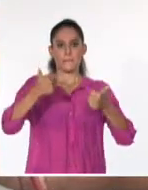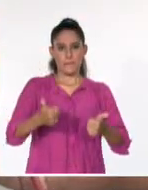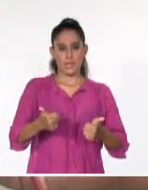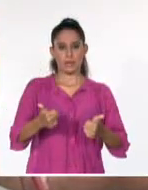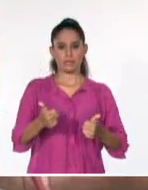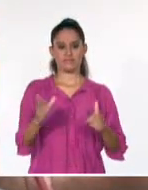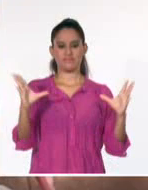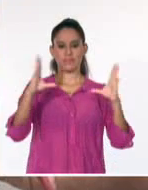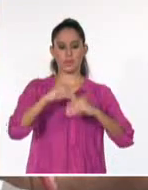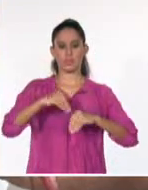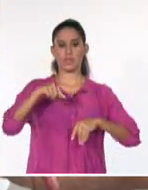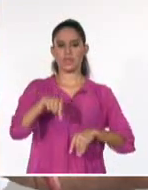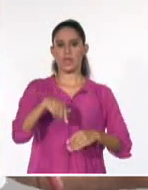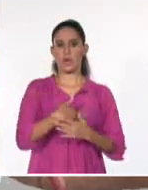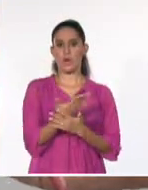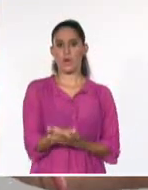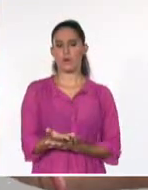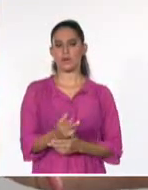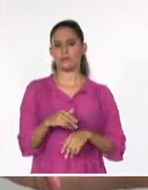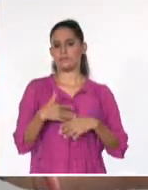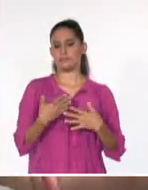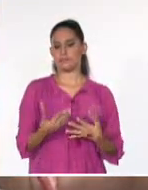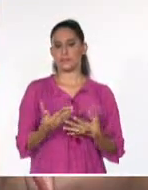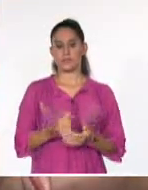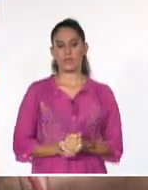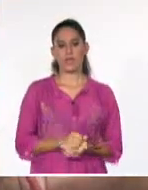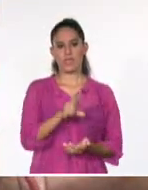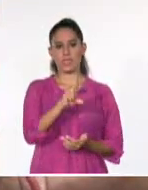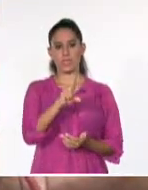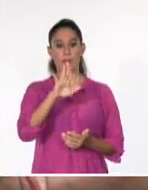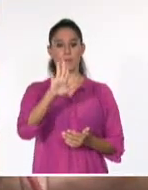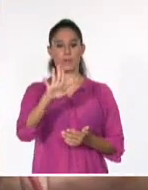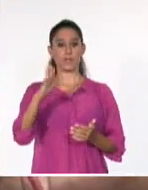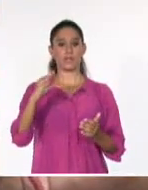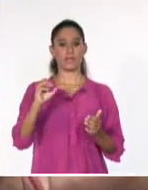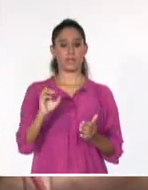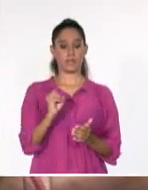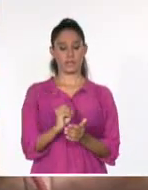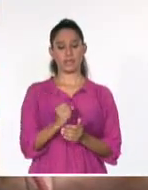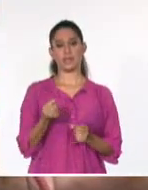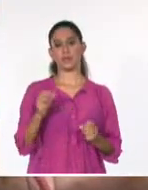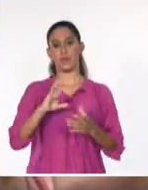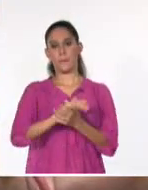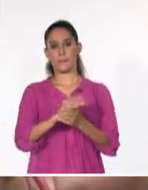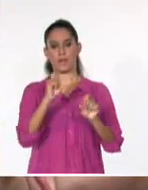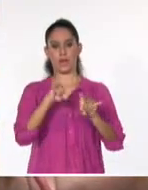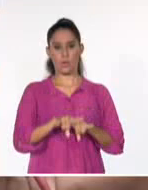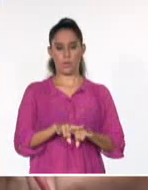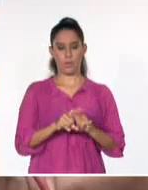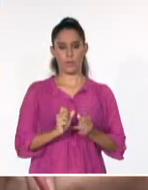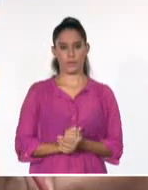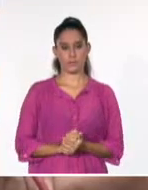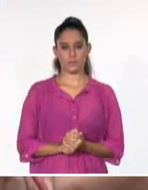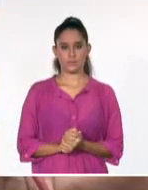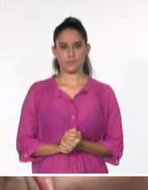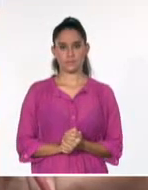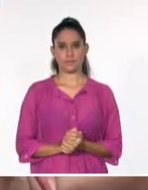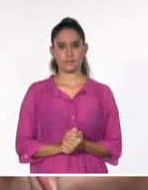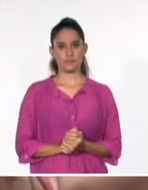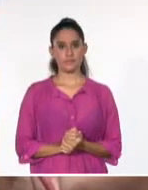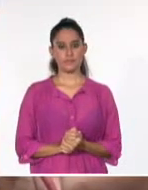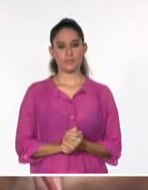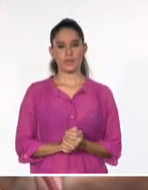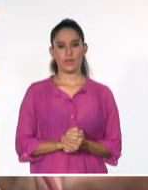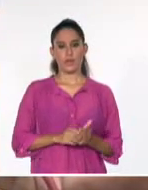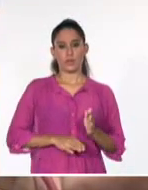hoy estemos estimando 2.585 megawatts de disponibilidad y 2.980 megawatts de máxima